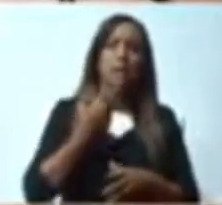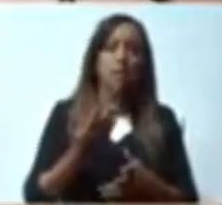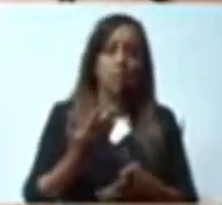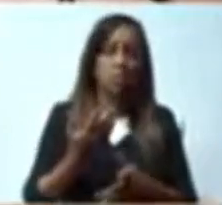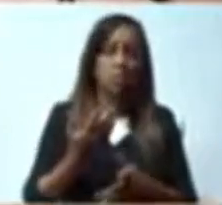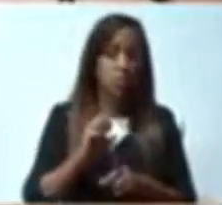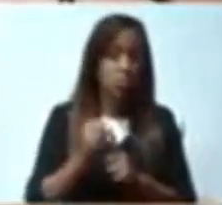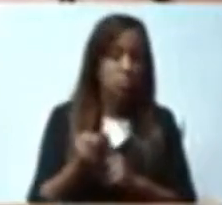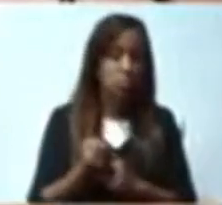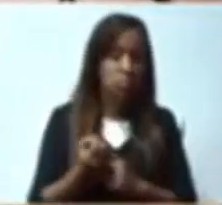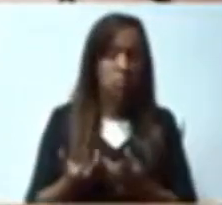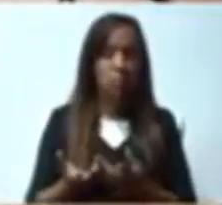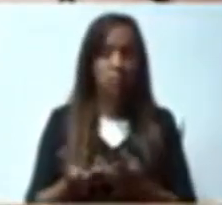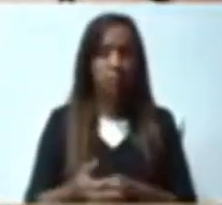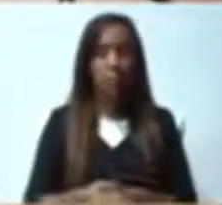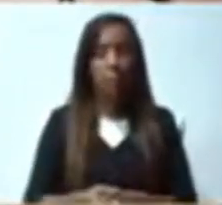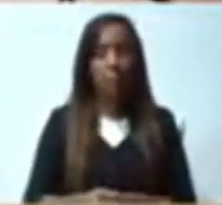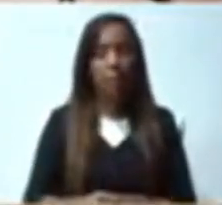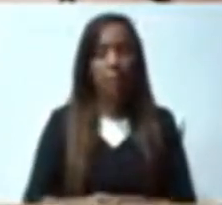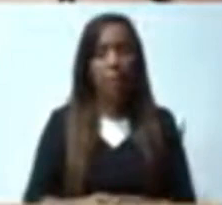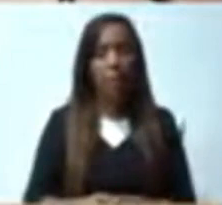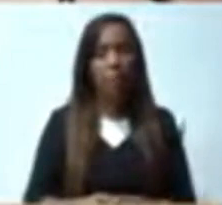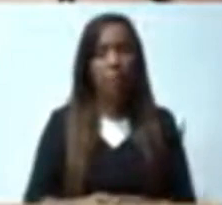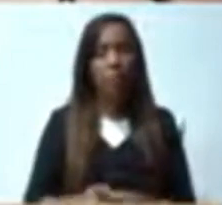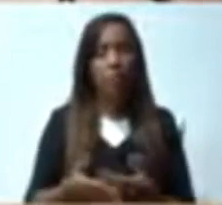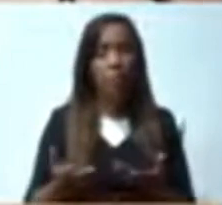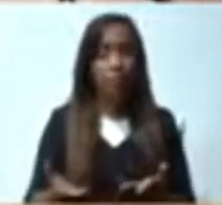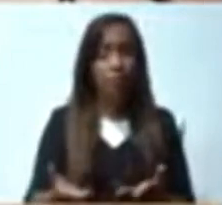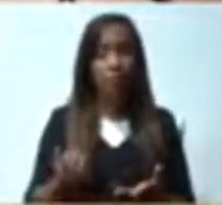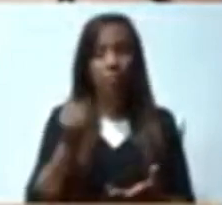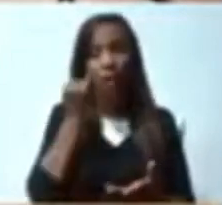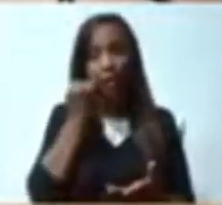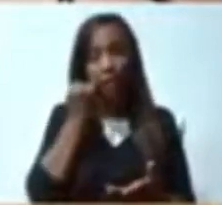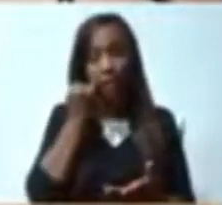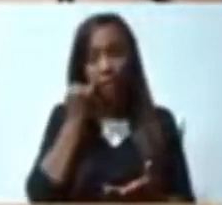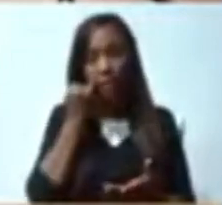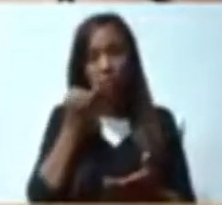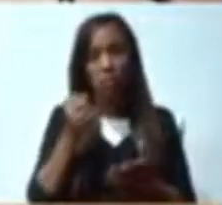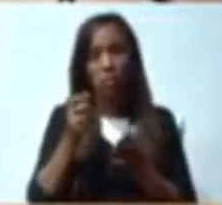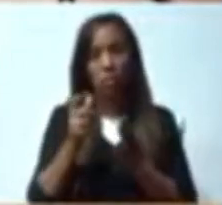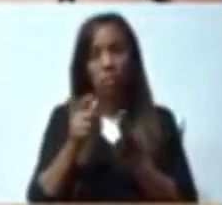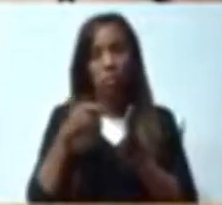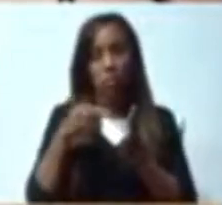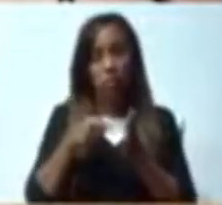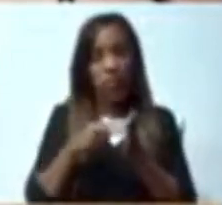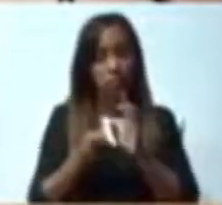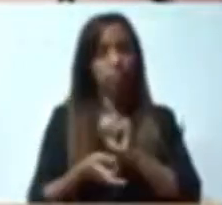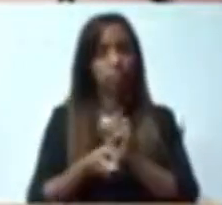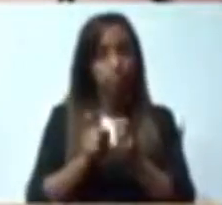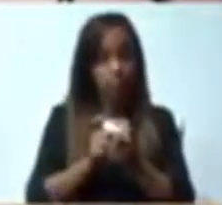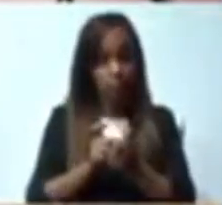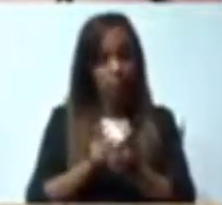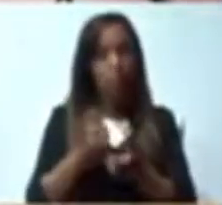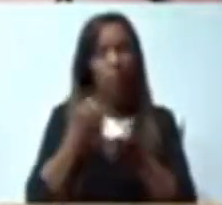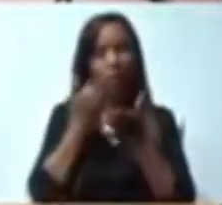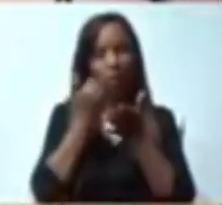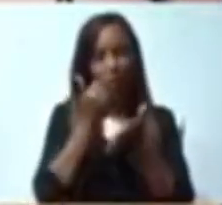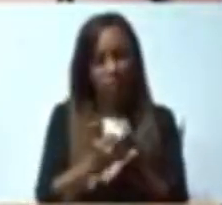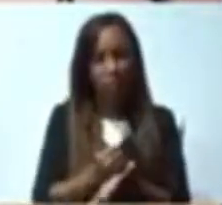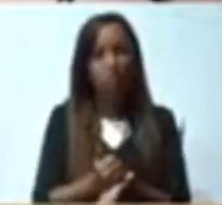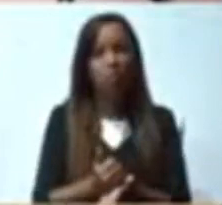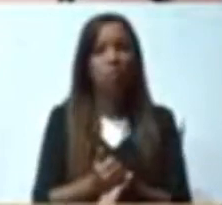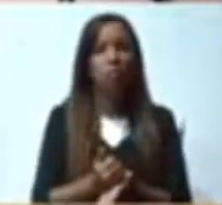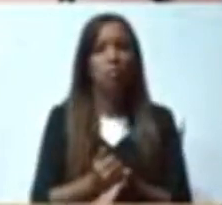procure eficientizar el cobro, reducir el gasto público, que también esto provoca